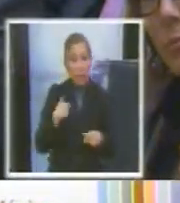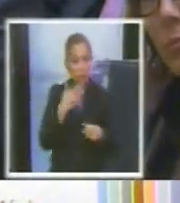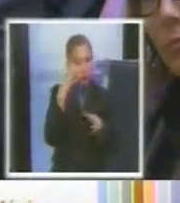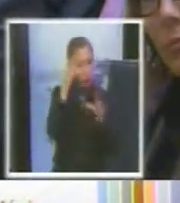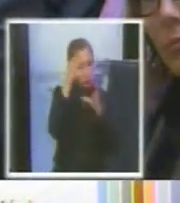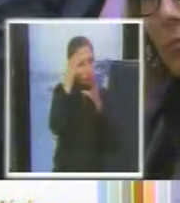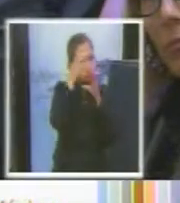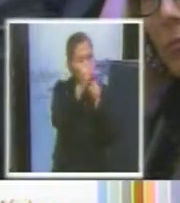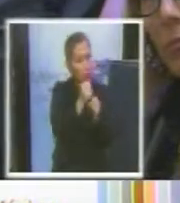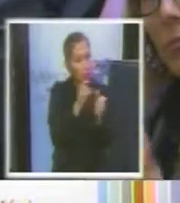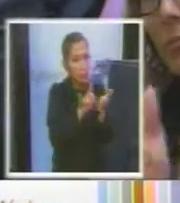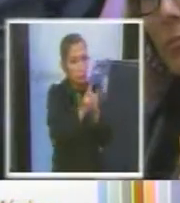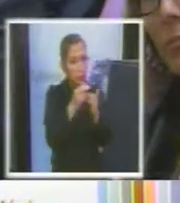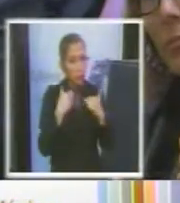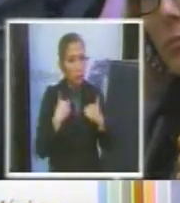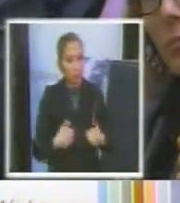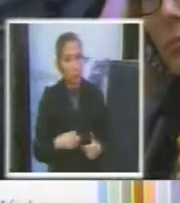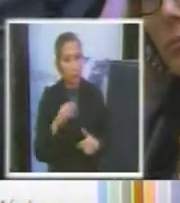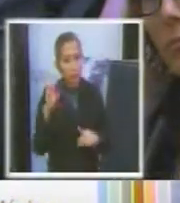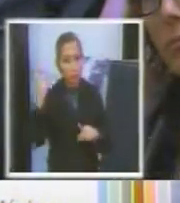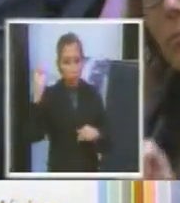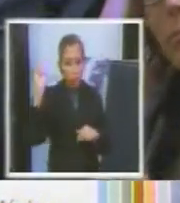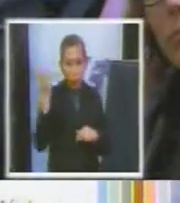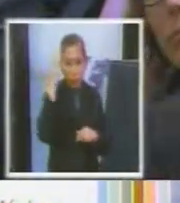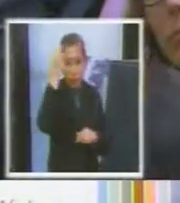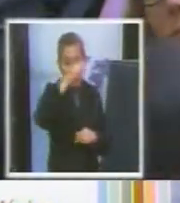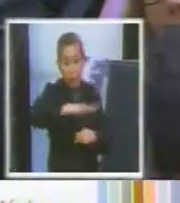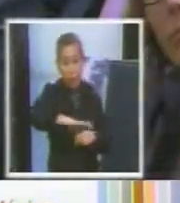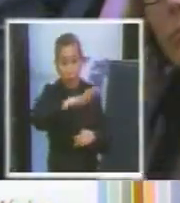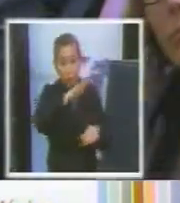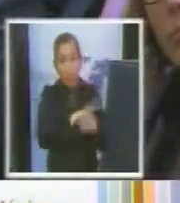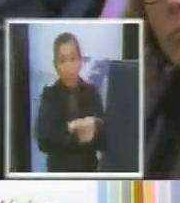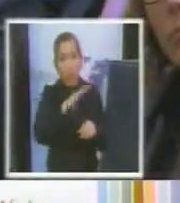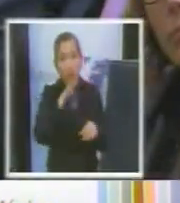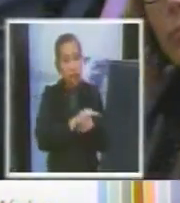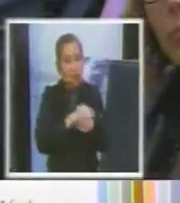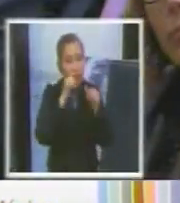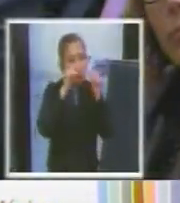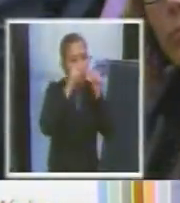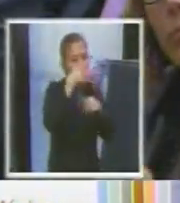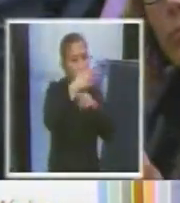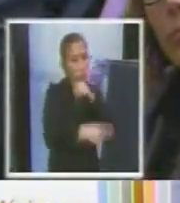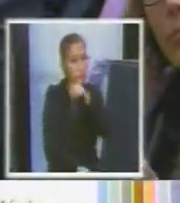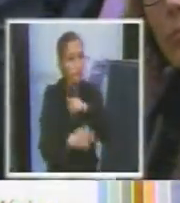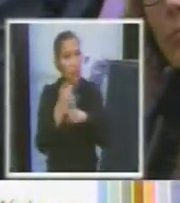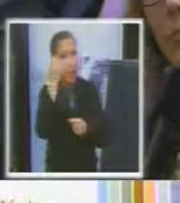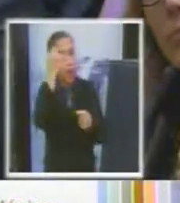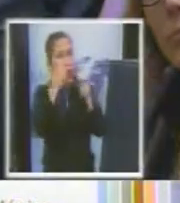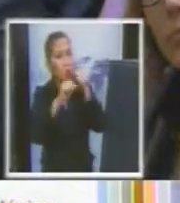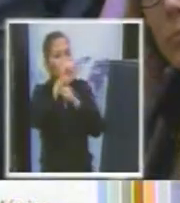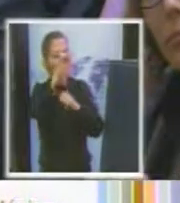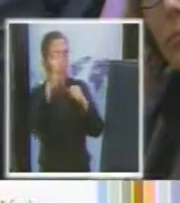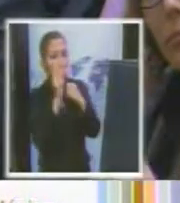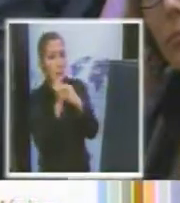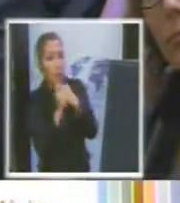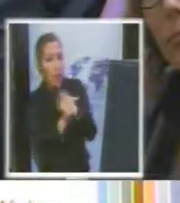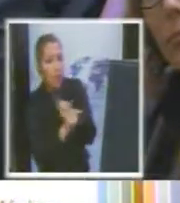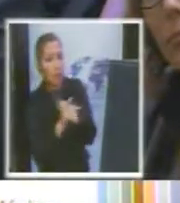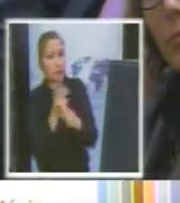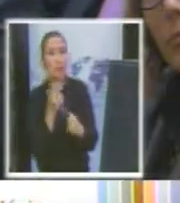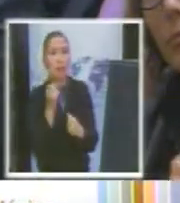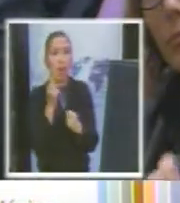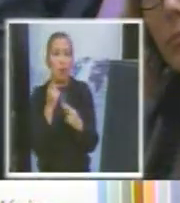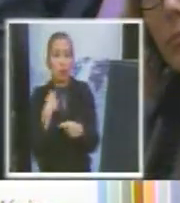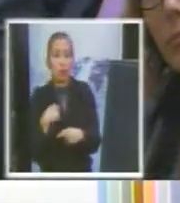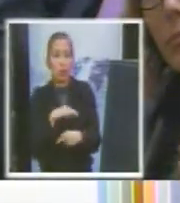conceptos de derechos humanos universales cada vez están bajo una amenaza de algunos otros países, incluyendo algunos